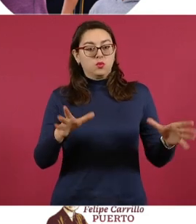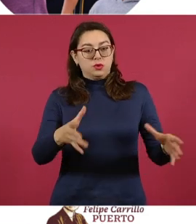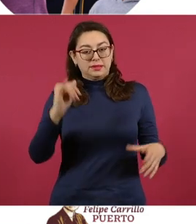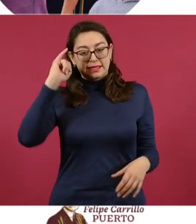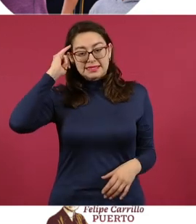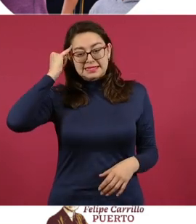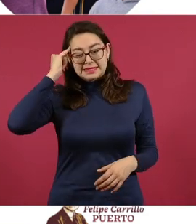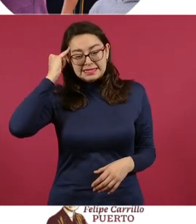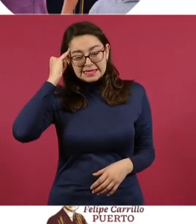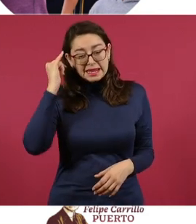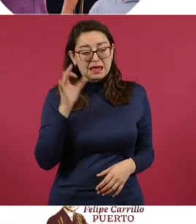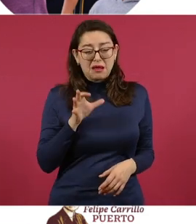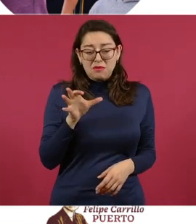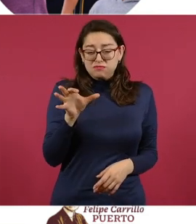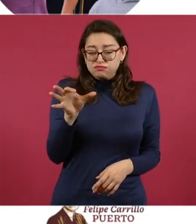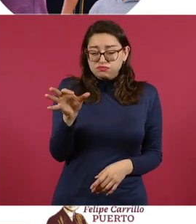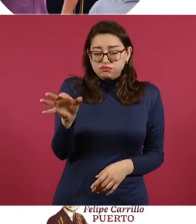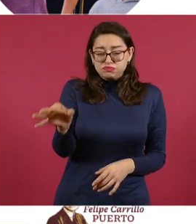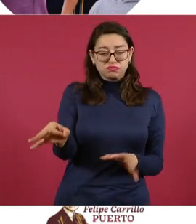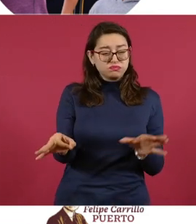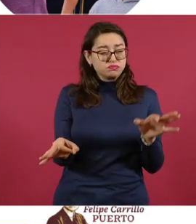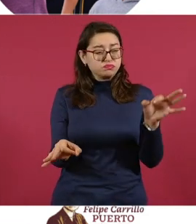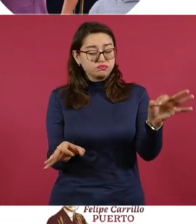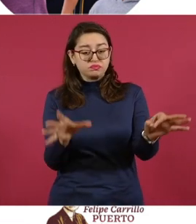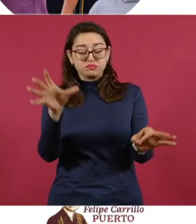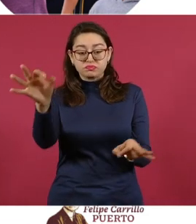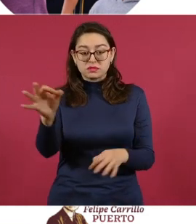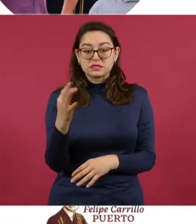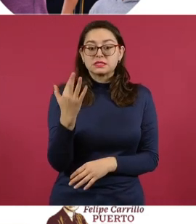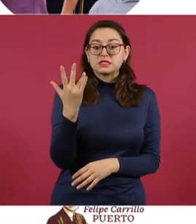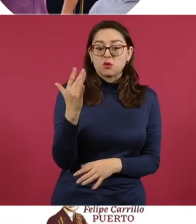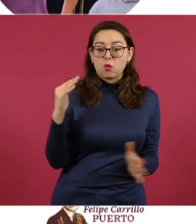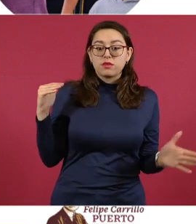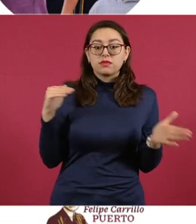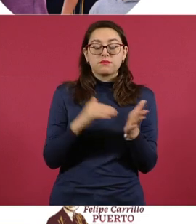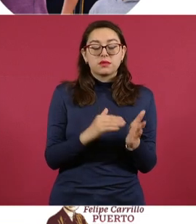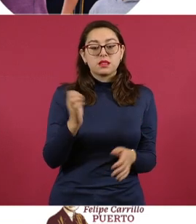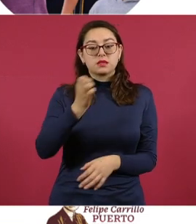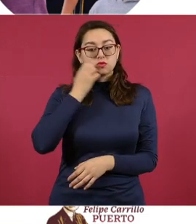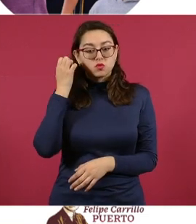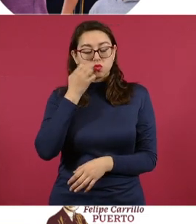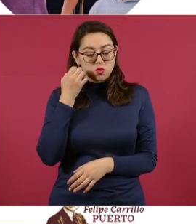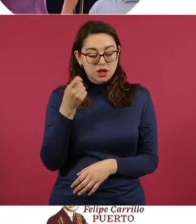alta y alta marginación. En estas 50 mil escuelas prioritarias, todas las